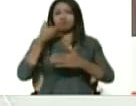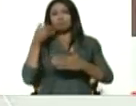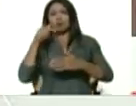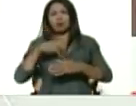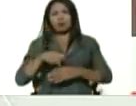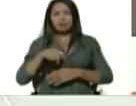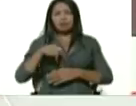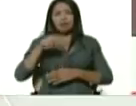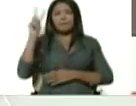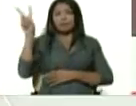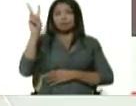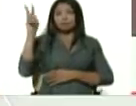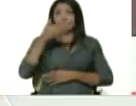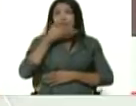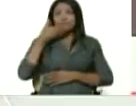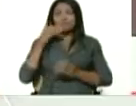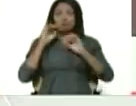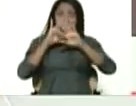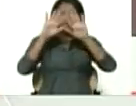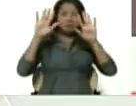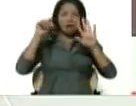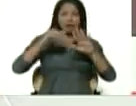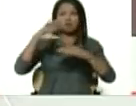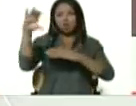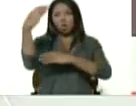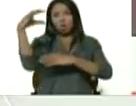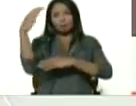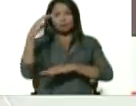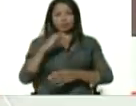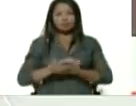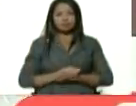eficientemente, más transparentemente que en Colombia,